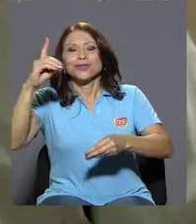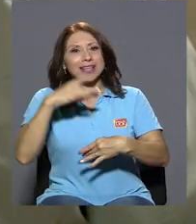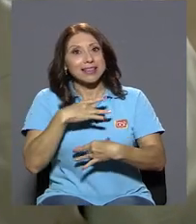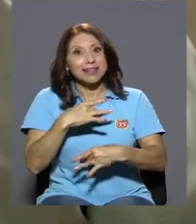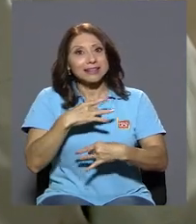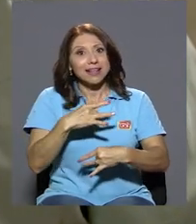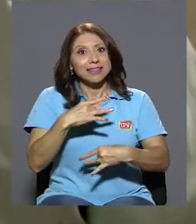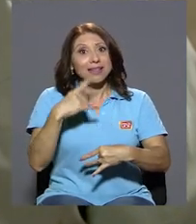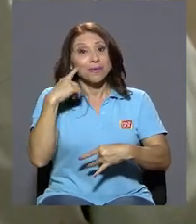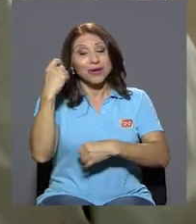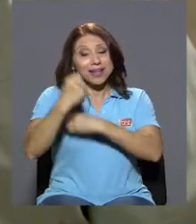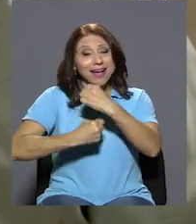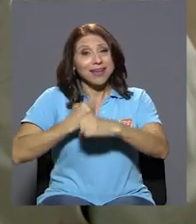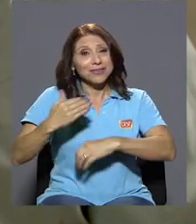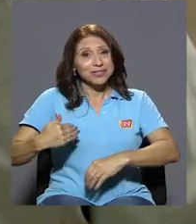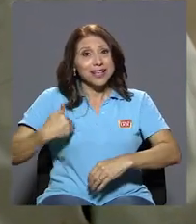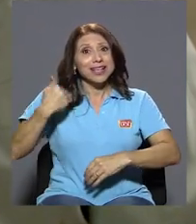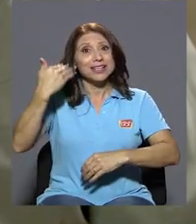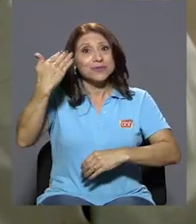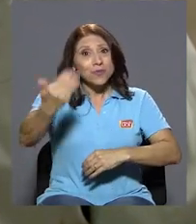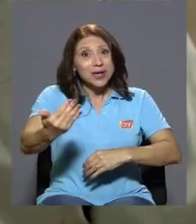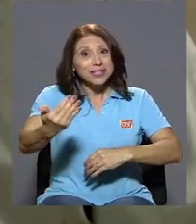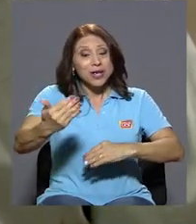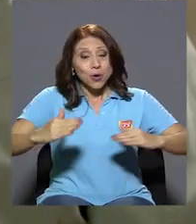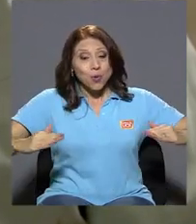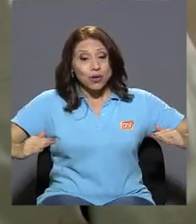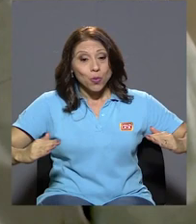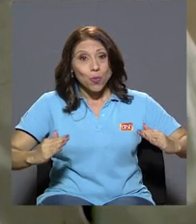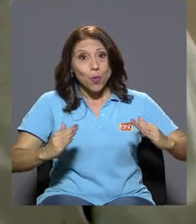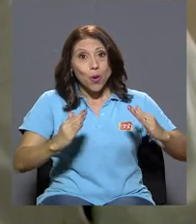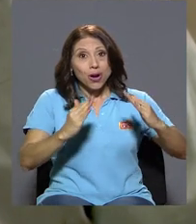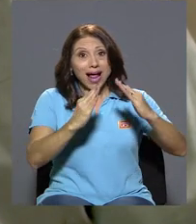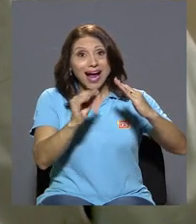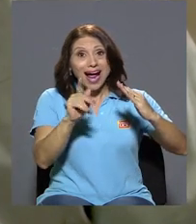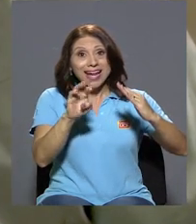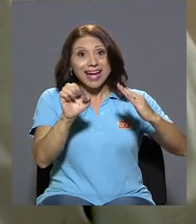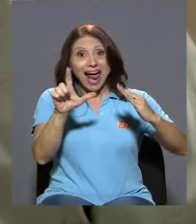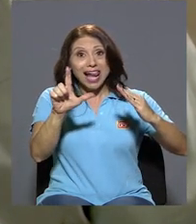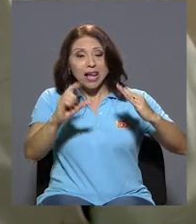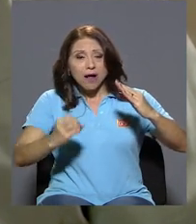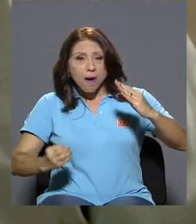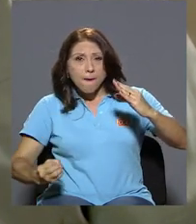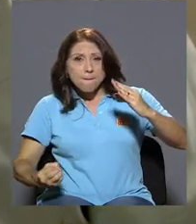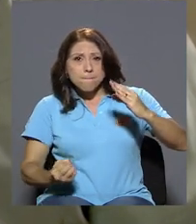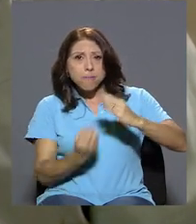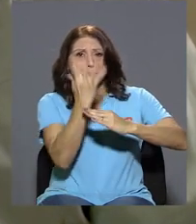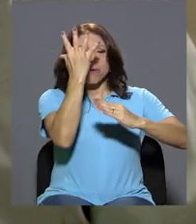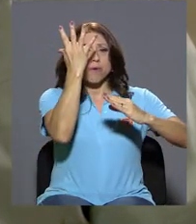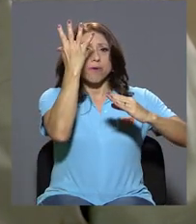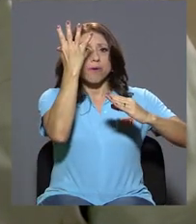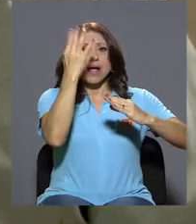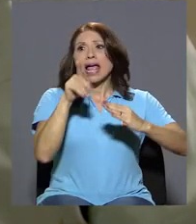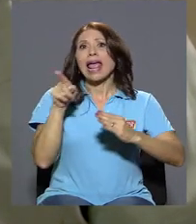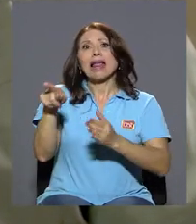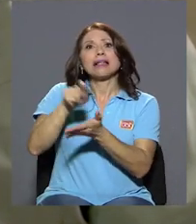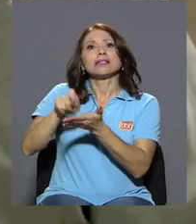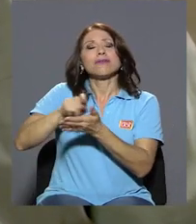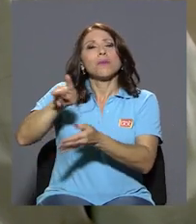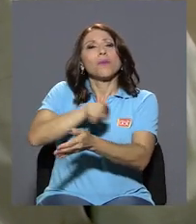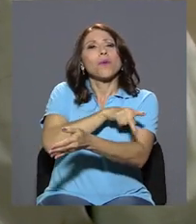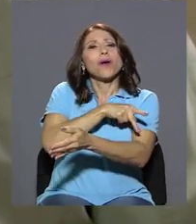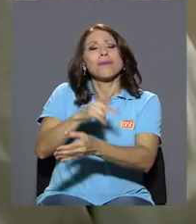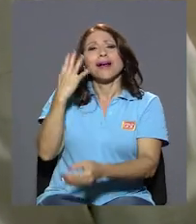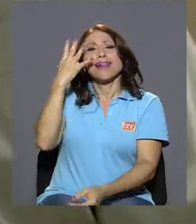año después cuando estalla el volcán arenal tiene un poema muy bonito que me encanta